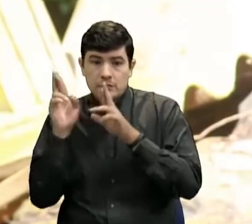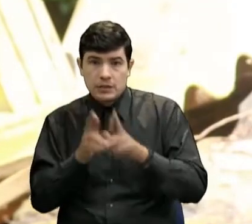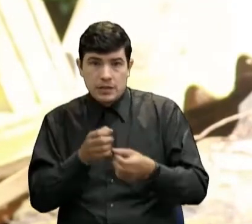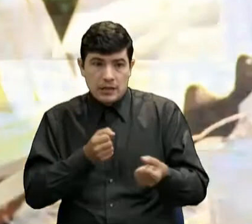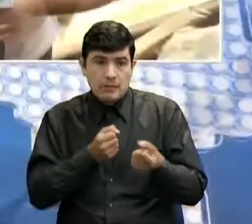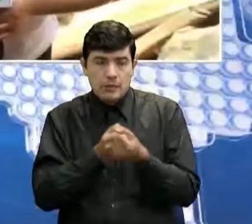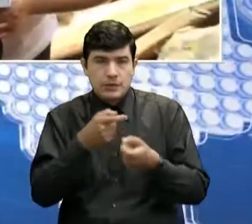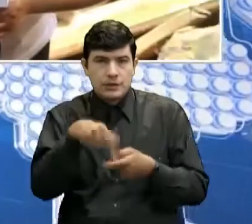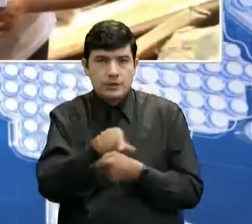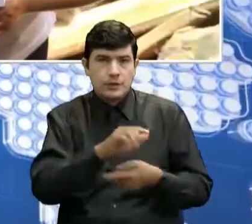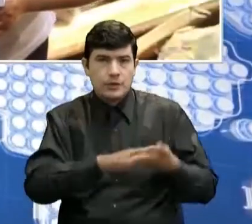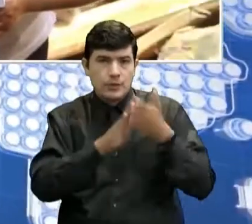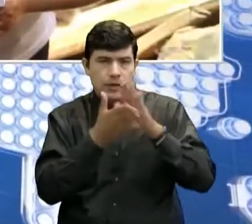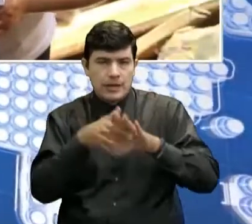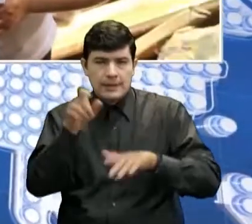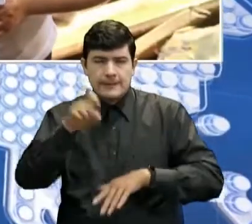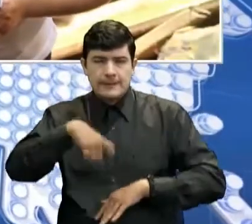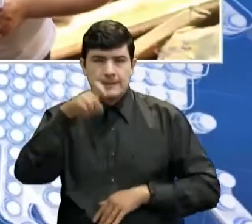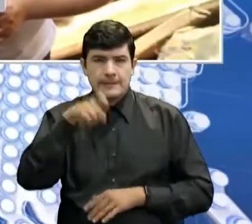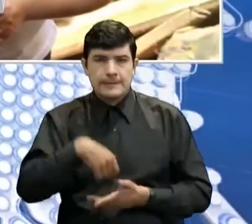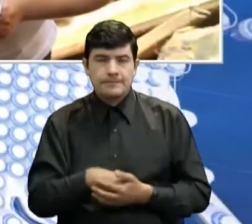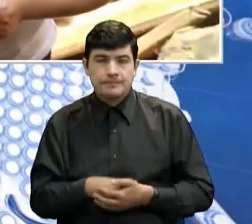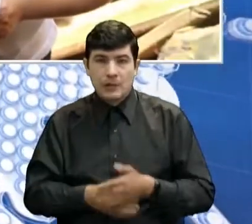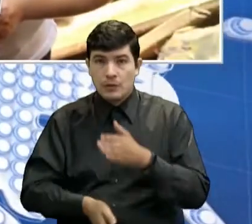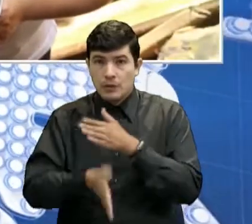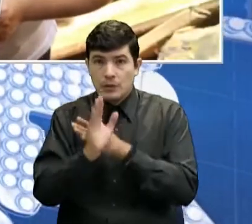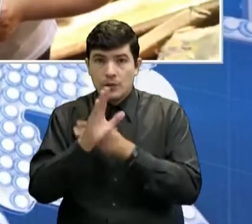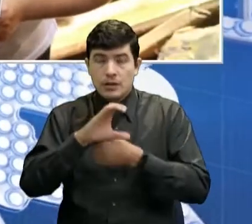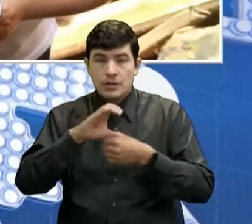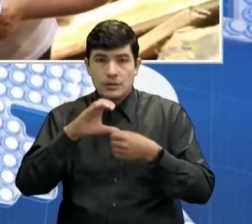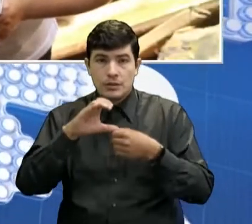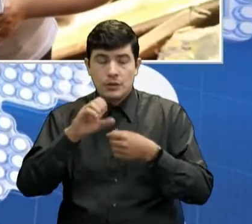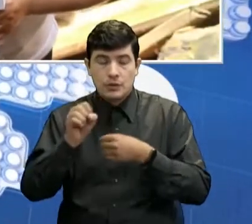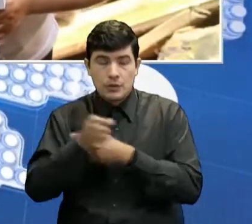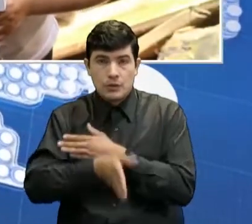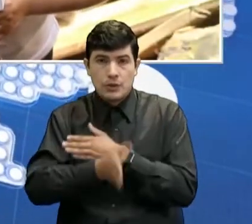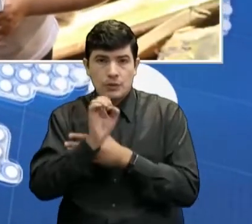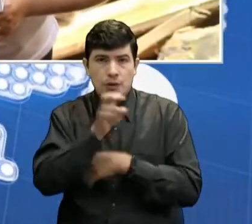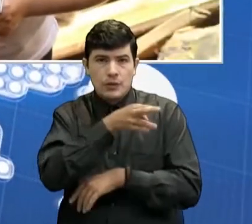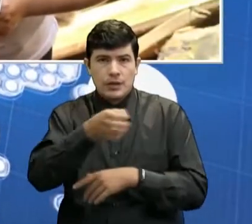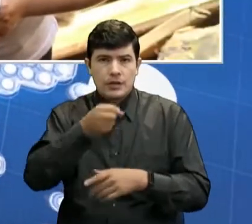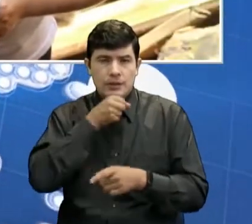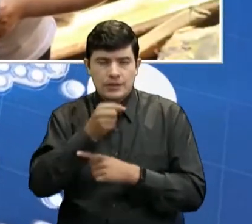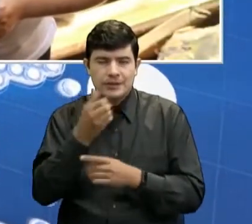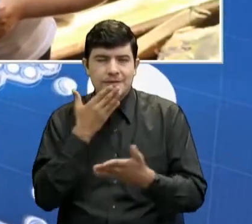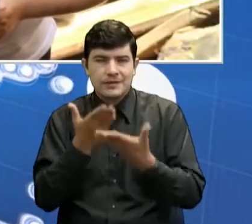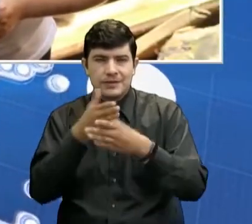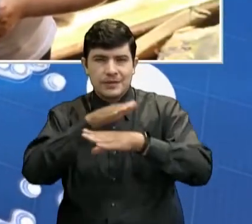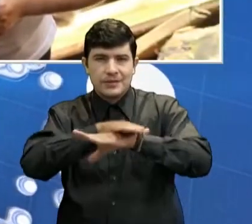a esta comunidad que tanto lo requiere desde barrancabermeja para oriente noticias ángela jaimes estamos informando